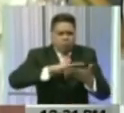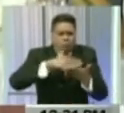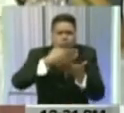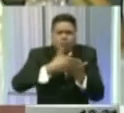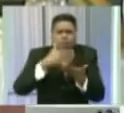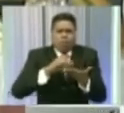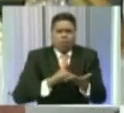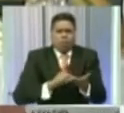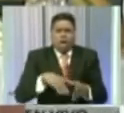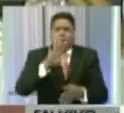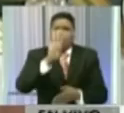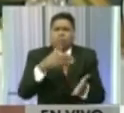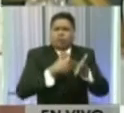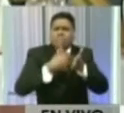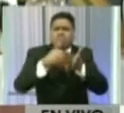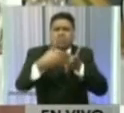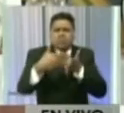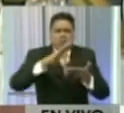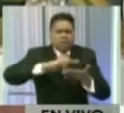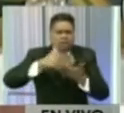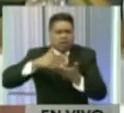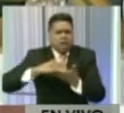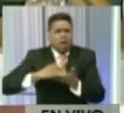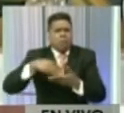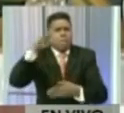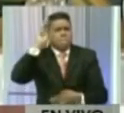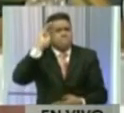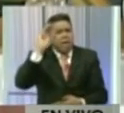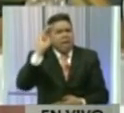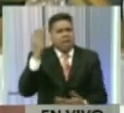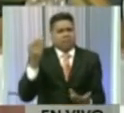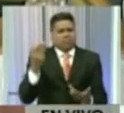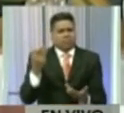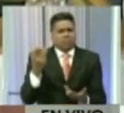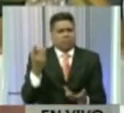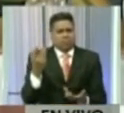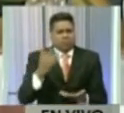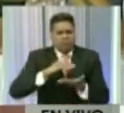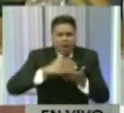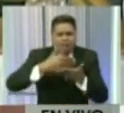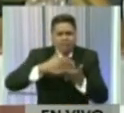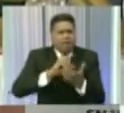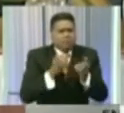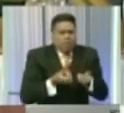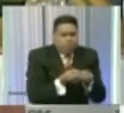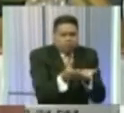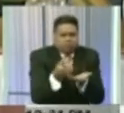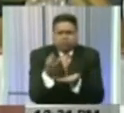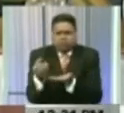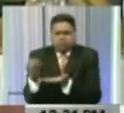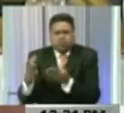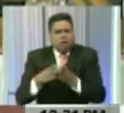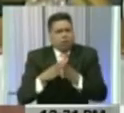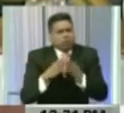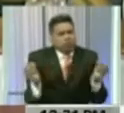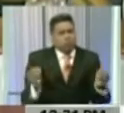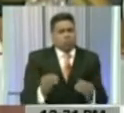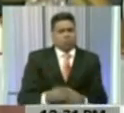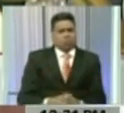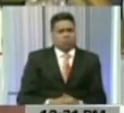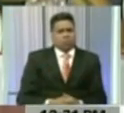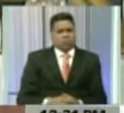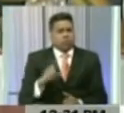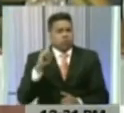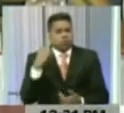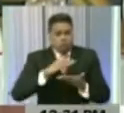de 4 millones de canaimas. Los maestros la tienen. Los maestros tienen su computadora. Y no solo eso, sino